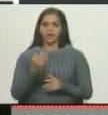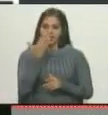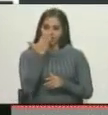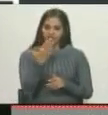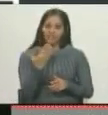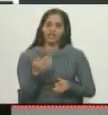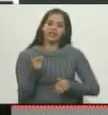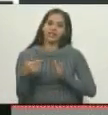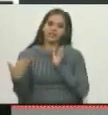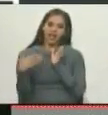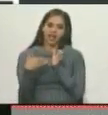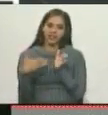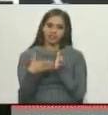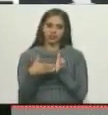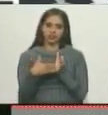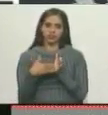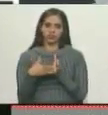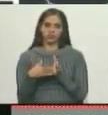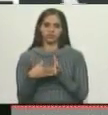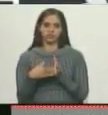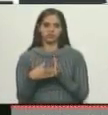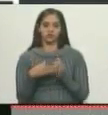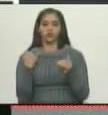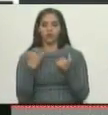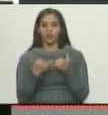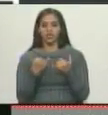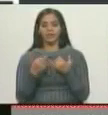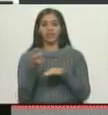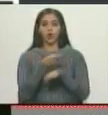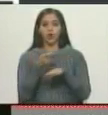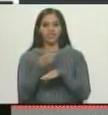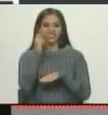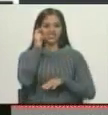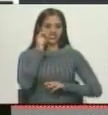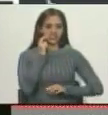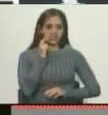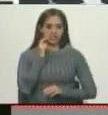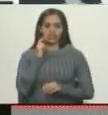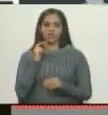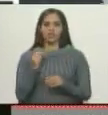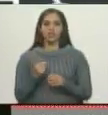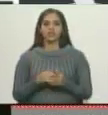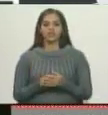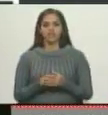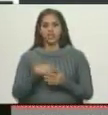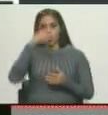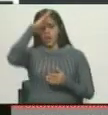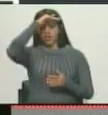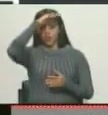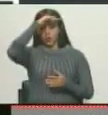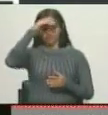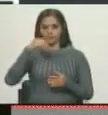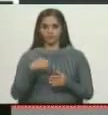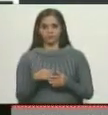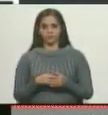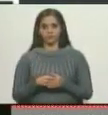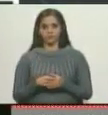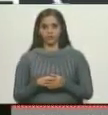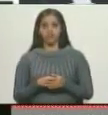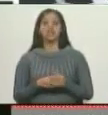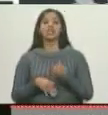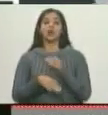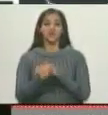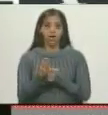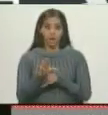esta agresión última del gobierno racista, supremacista y fascista de Donald Trump. Que los vamos a